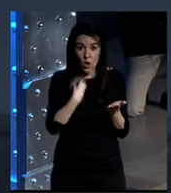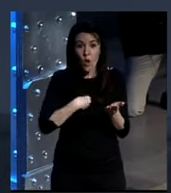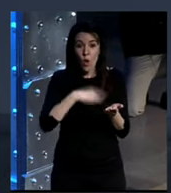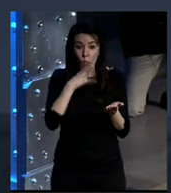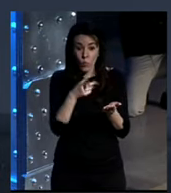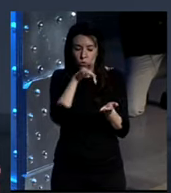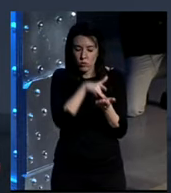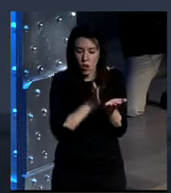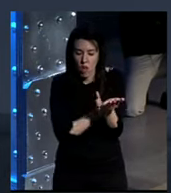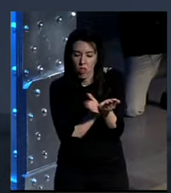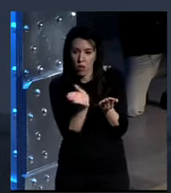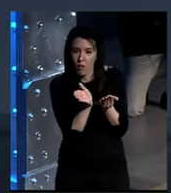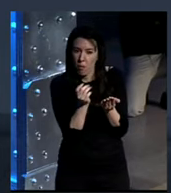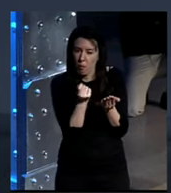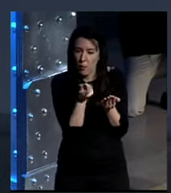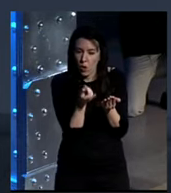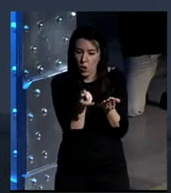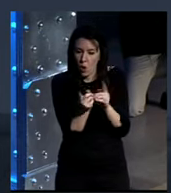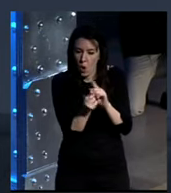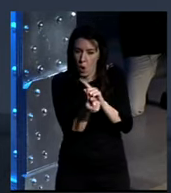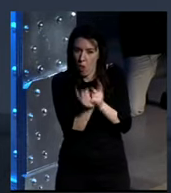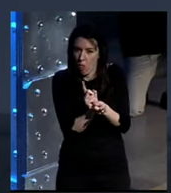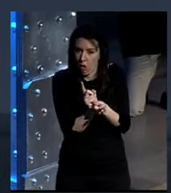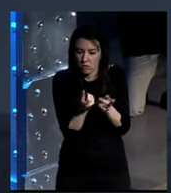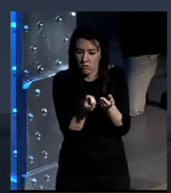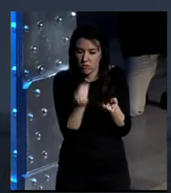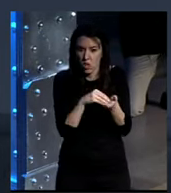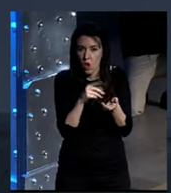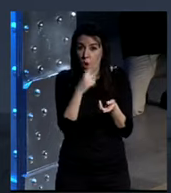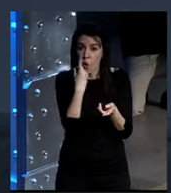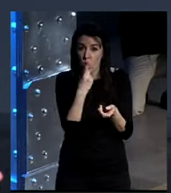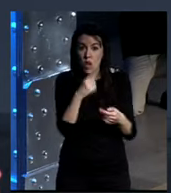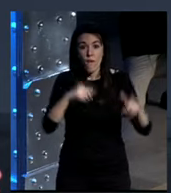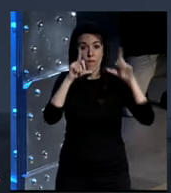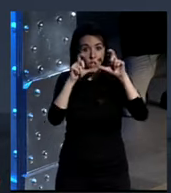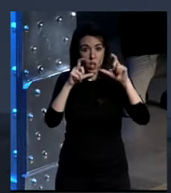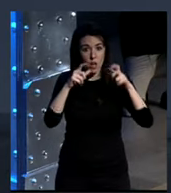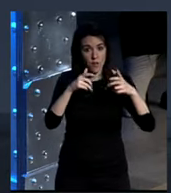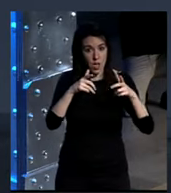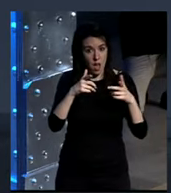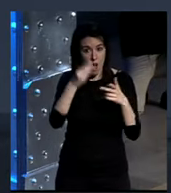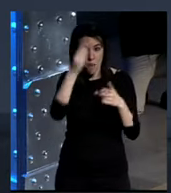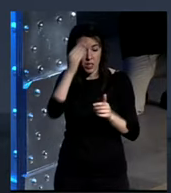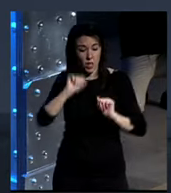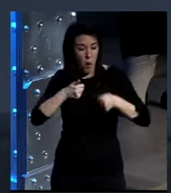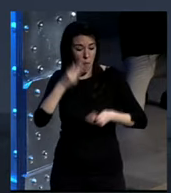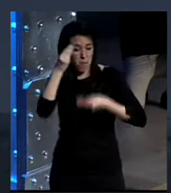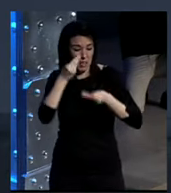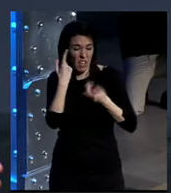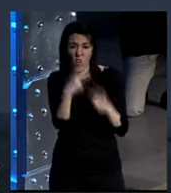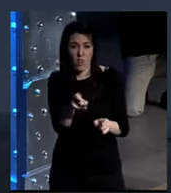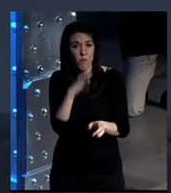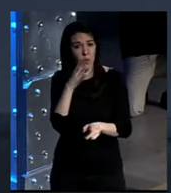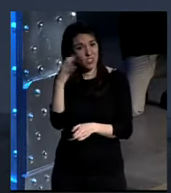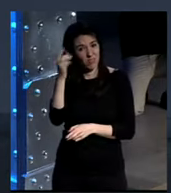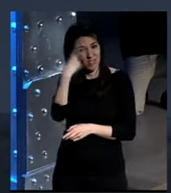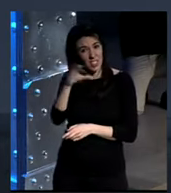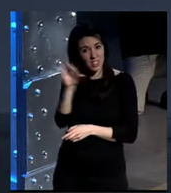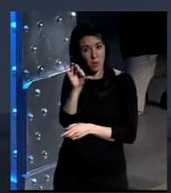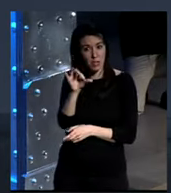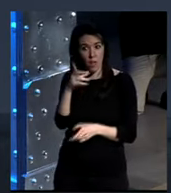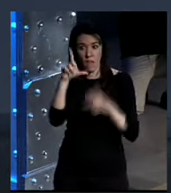variantes que hicimos fue muy pequeña dentro del libro. Uno fue sacar la fotografía. Al principio no estaba previsto, sabéis que Sebastián no era un hombre